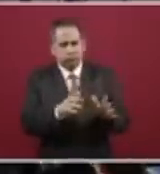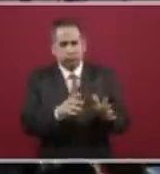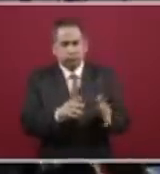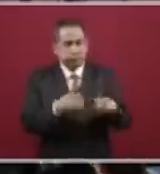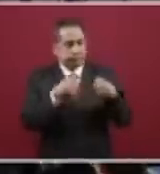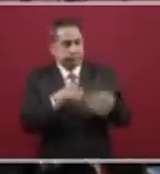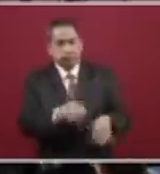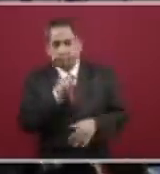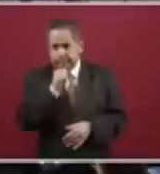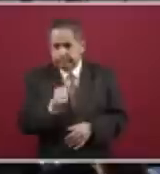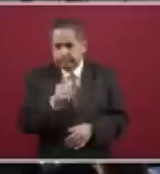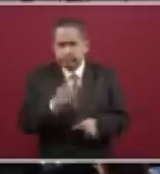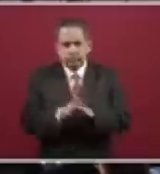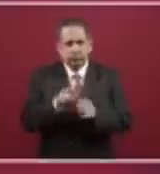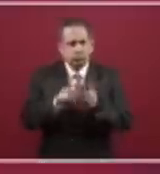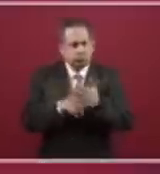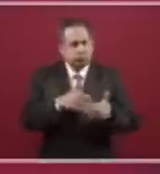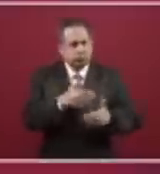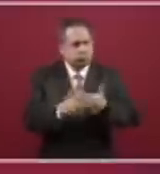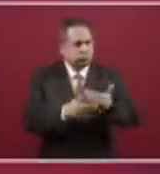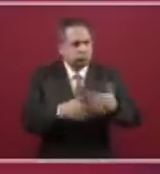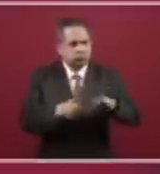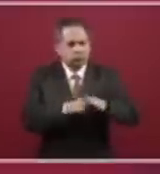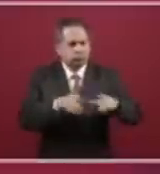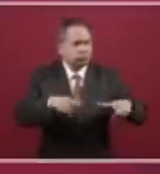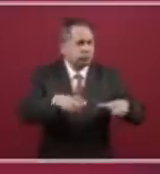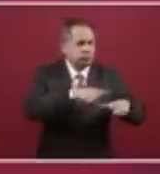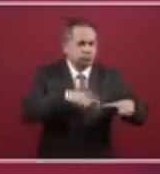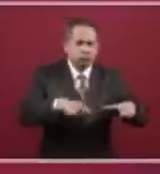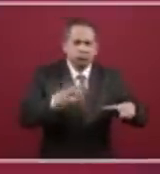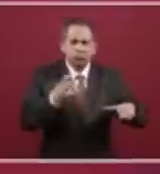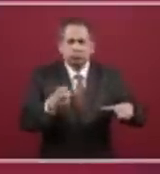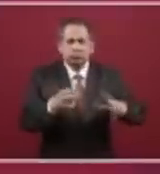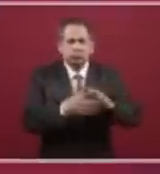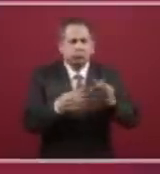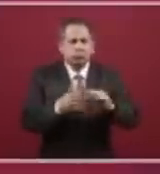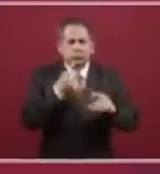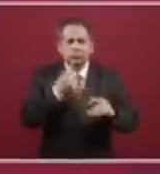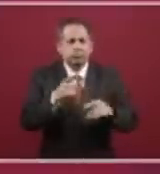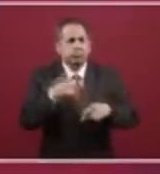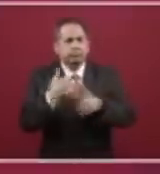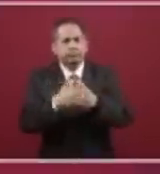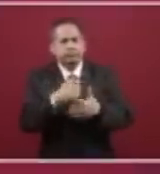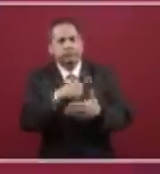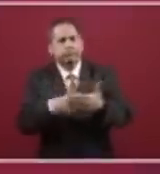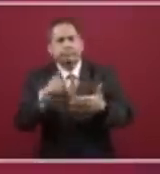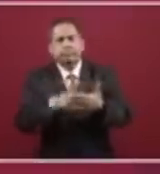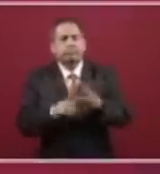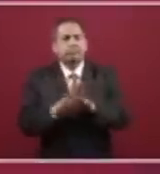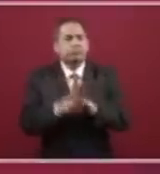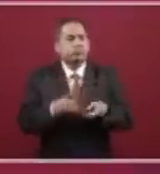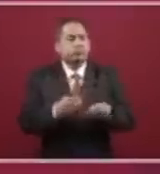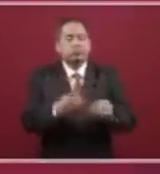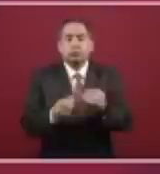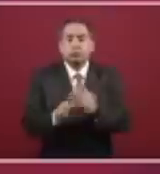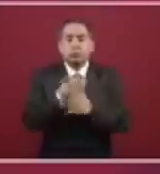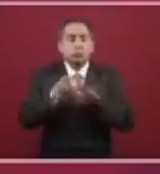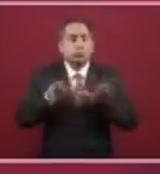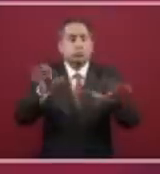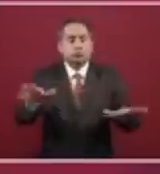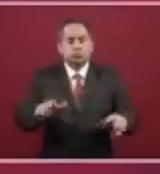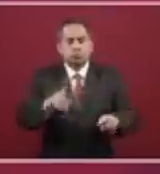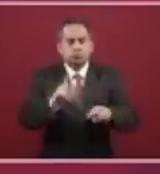regulación pues las lagunas que cumplían esta función fueron eliminadas por la construcción del nuevo aeropuerto